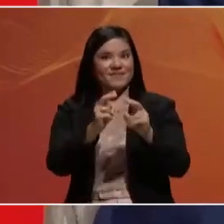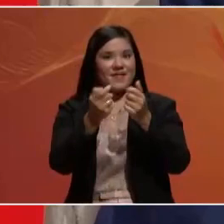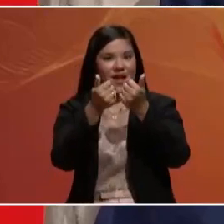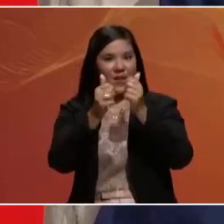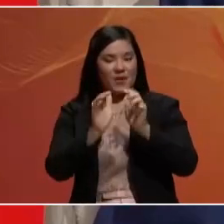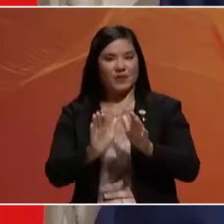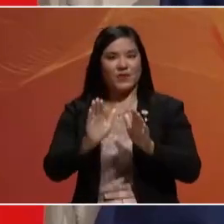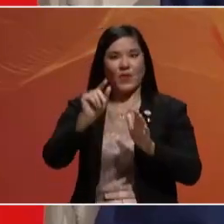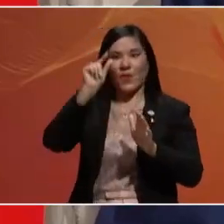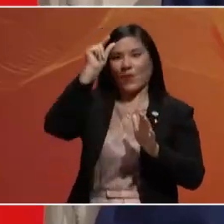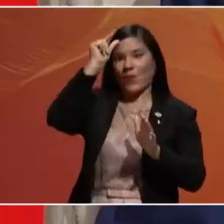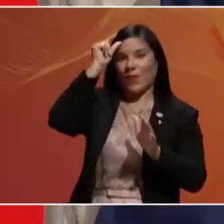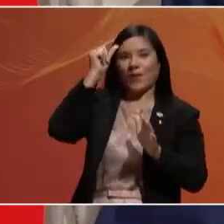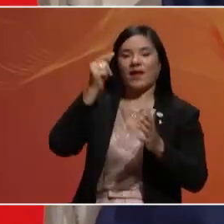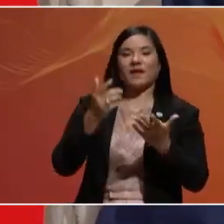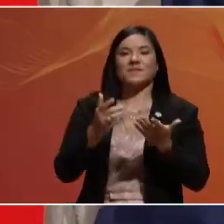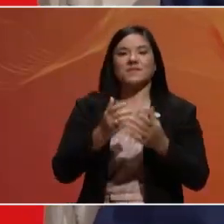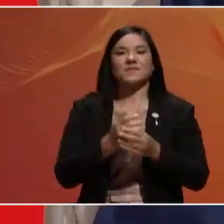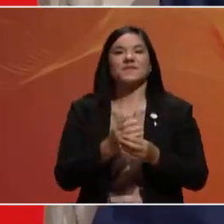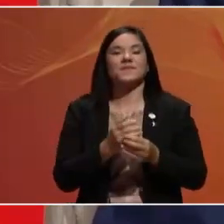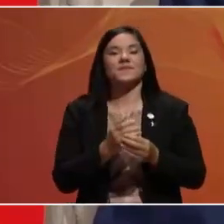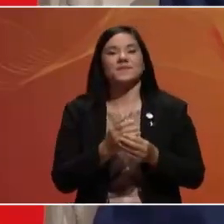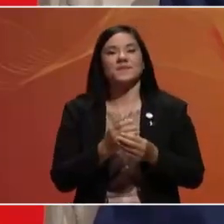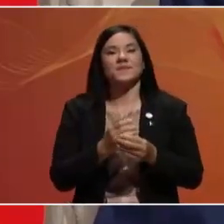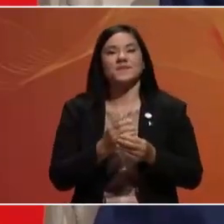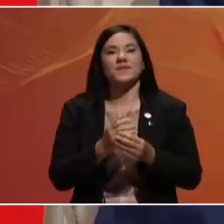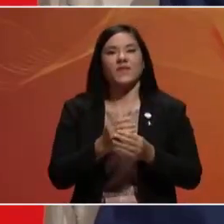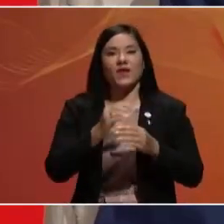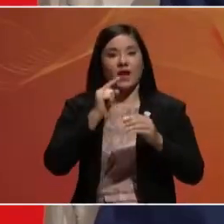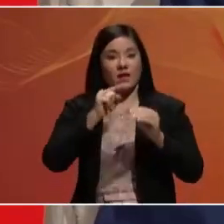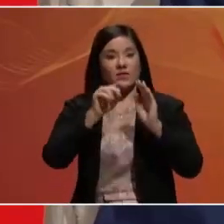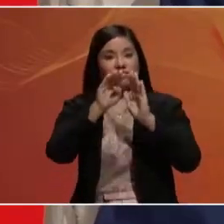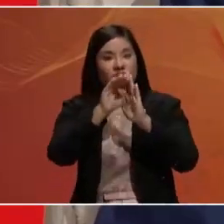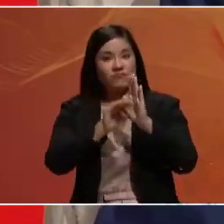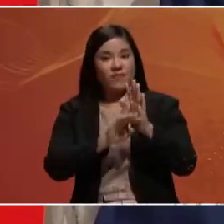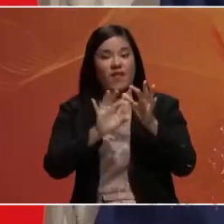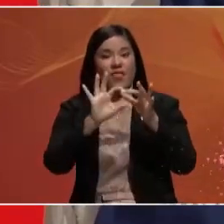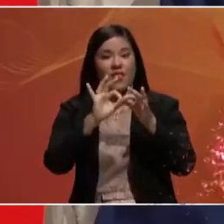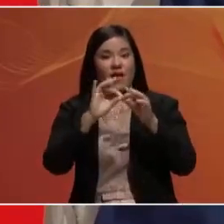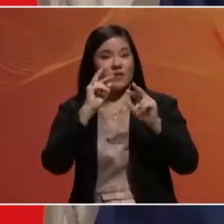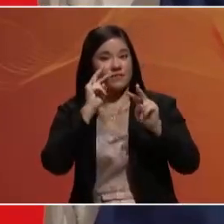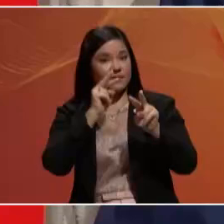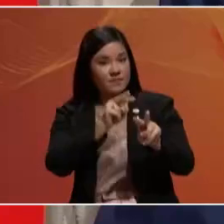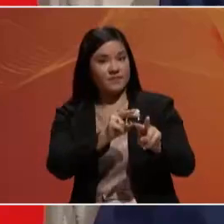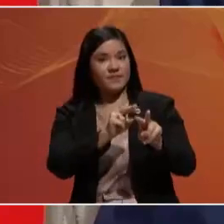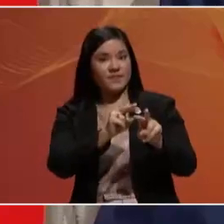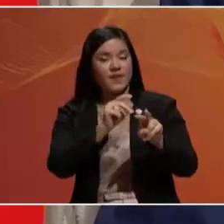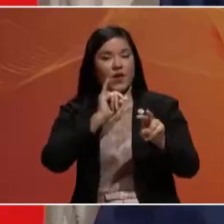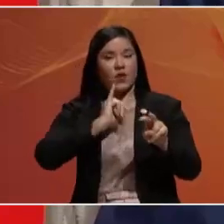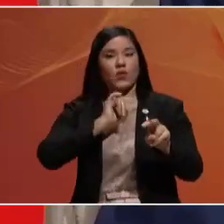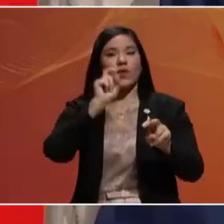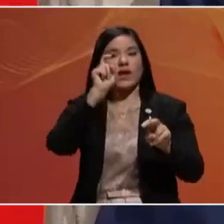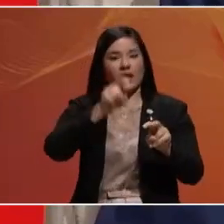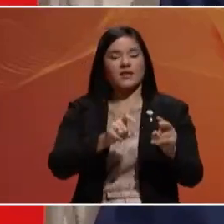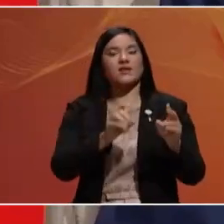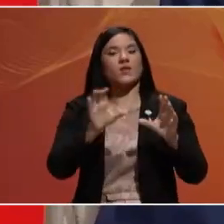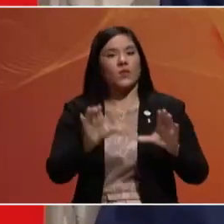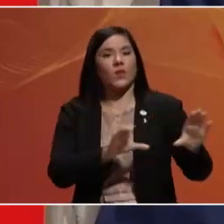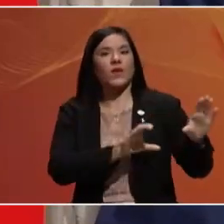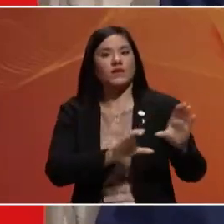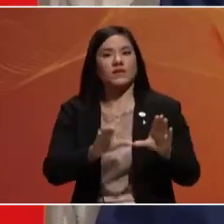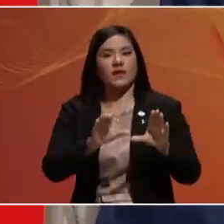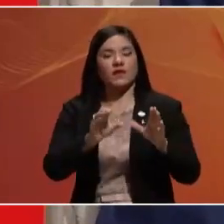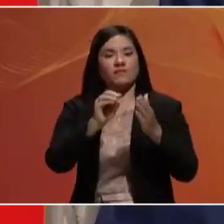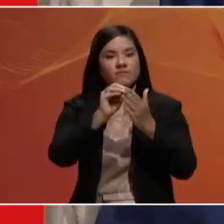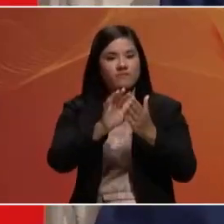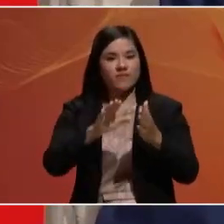administración pública. Como, sí, te decía, tiene dos componentes. Componente de resultados que va orientado a lo que yo debo hacer, a los productos